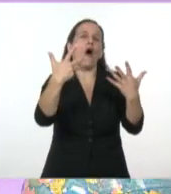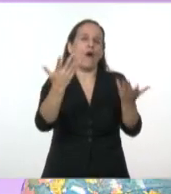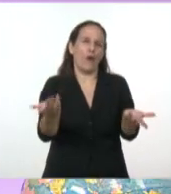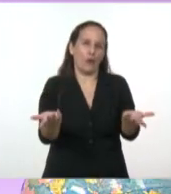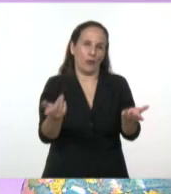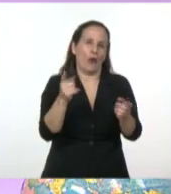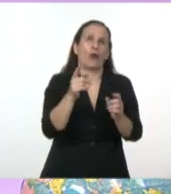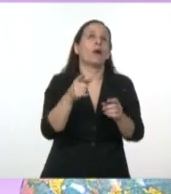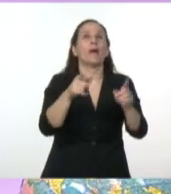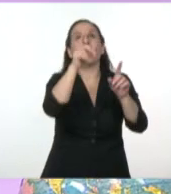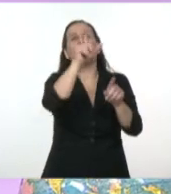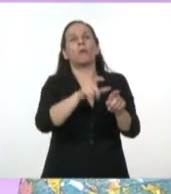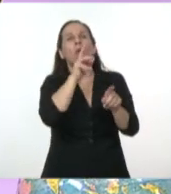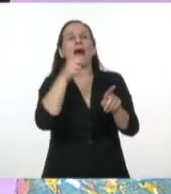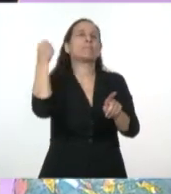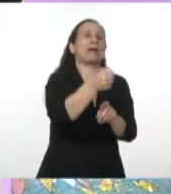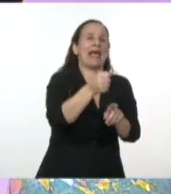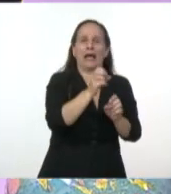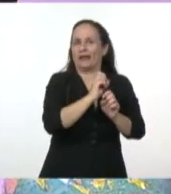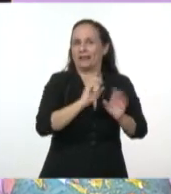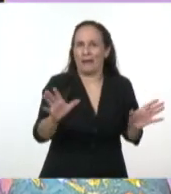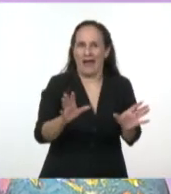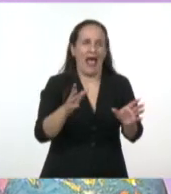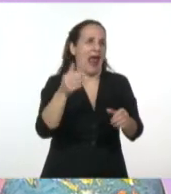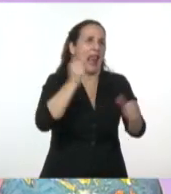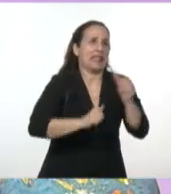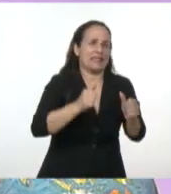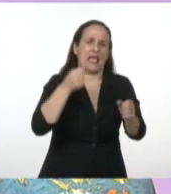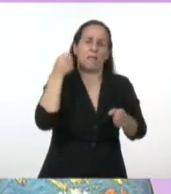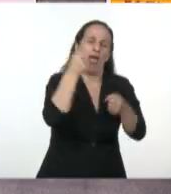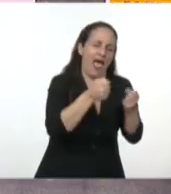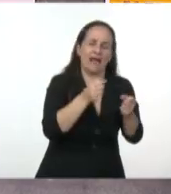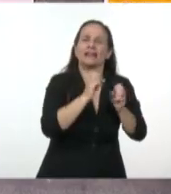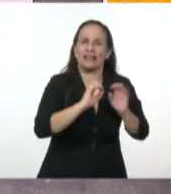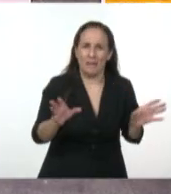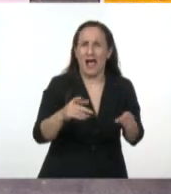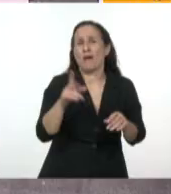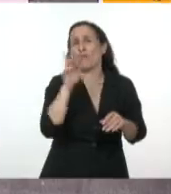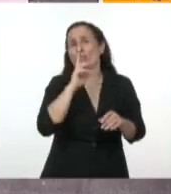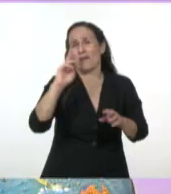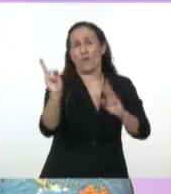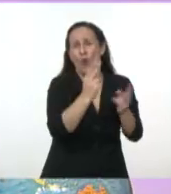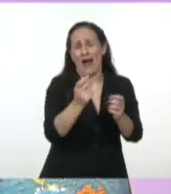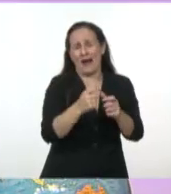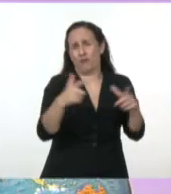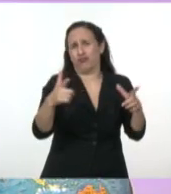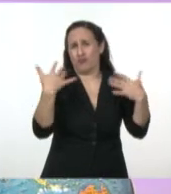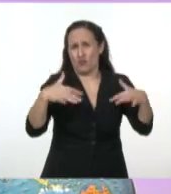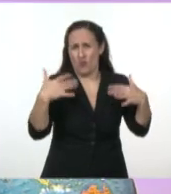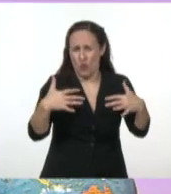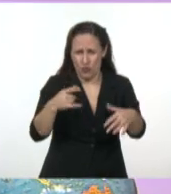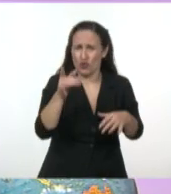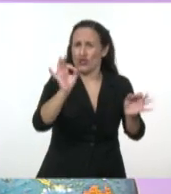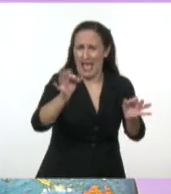mal pegarle a una mujer, maltratarla, lastimarla. Hay un montón de mujeres muertas por violencia física, de género, todo esto ya